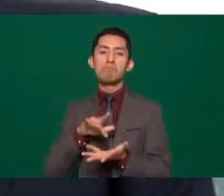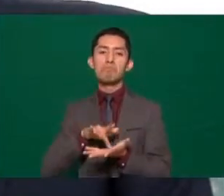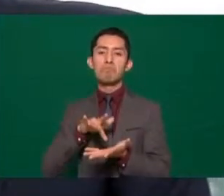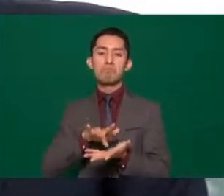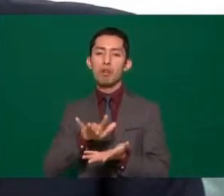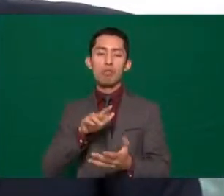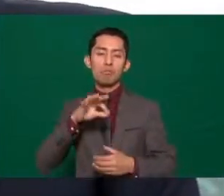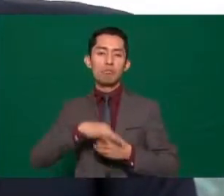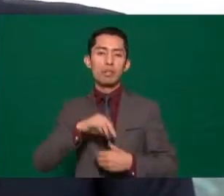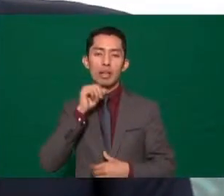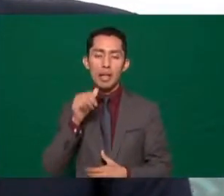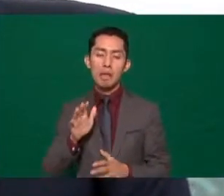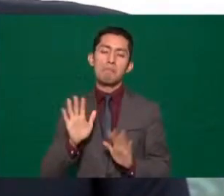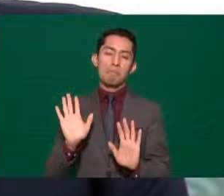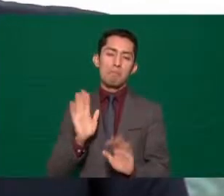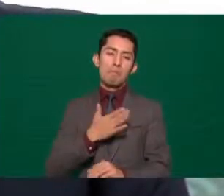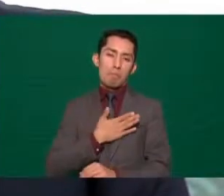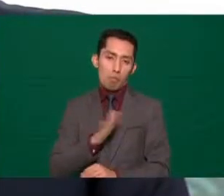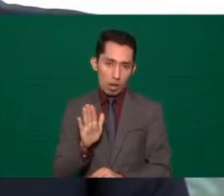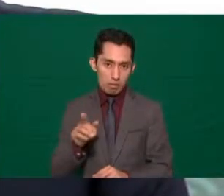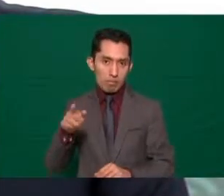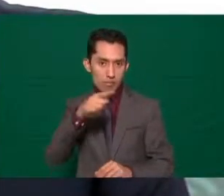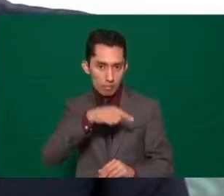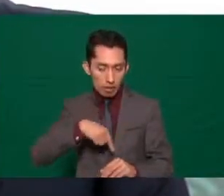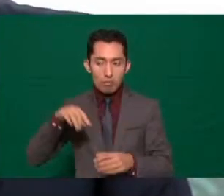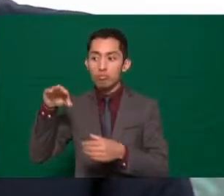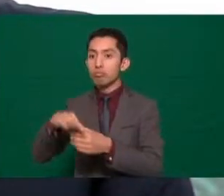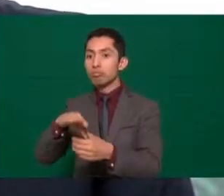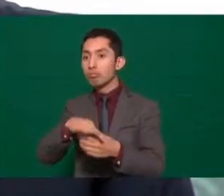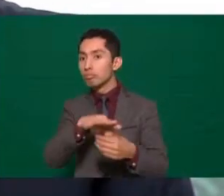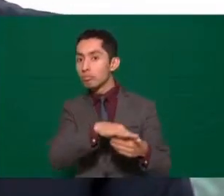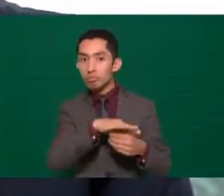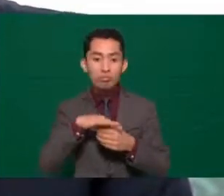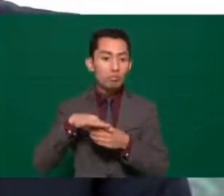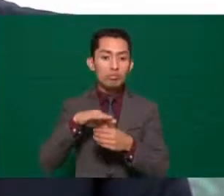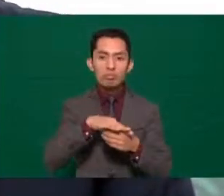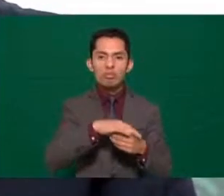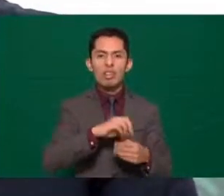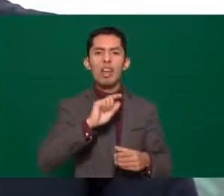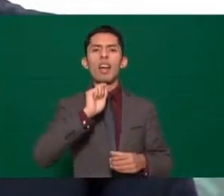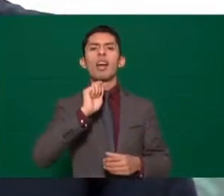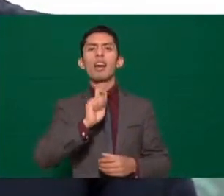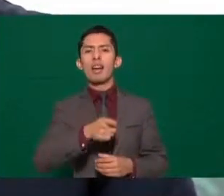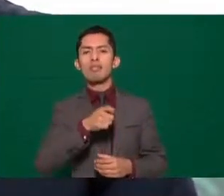Bueno, votaron, para que quede claro,